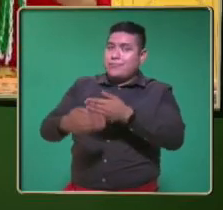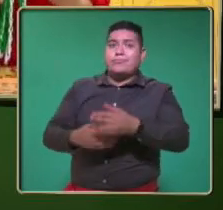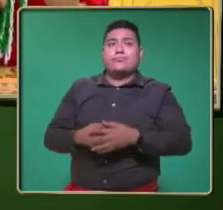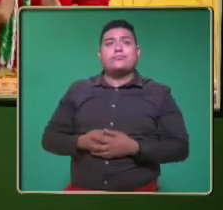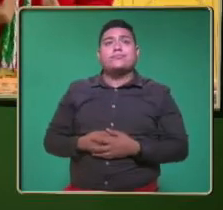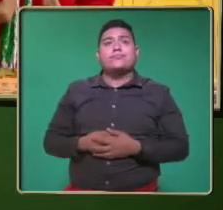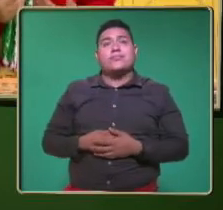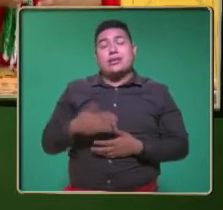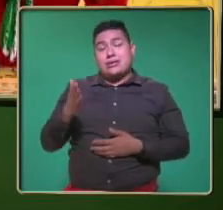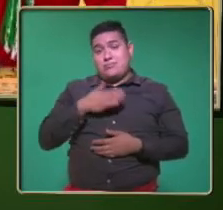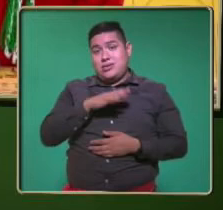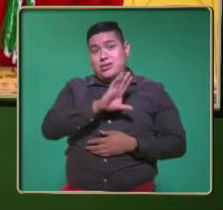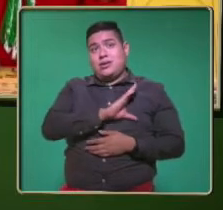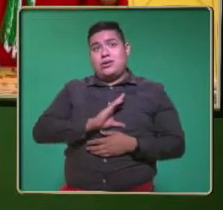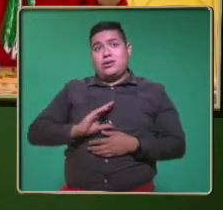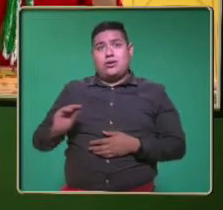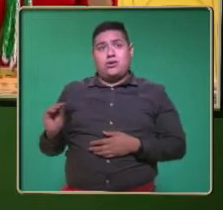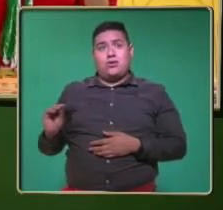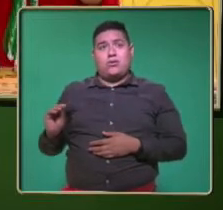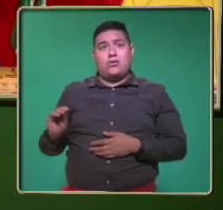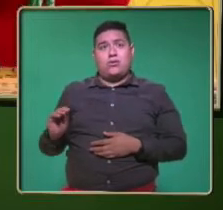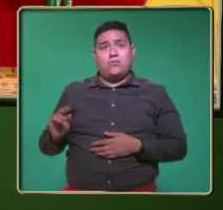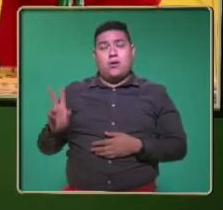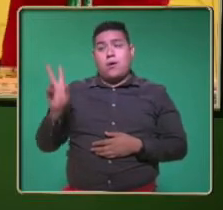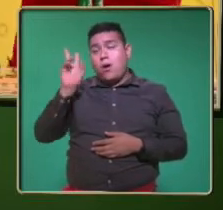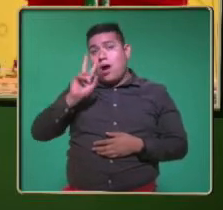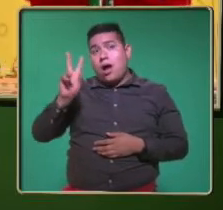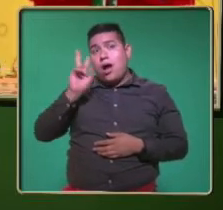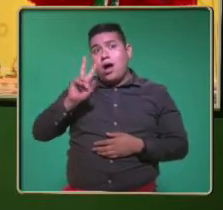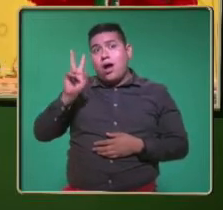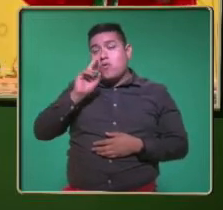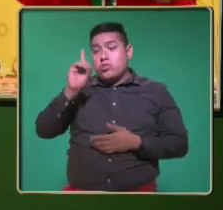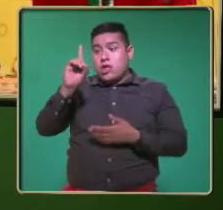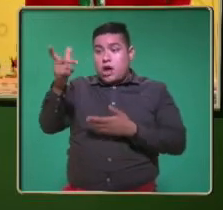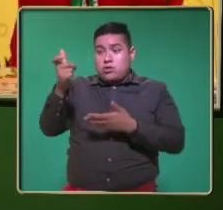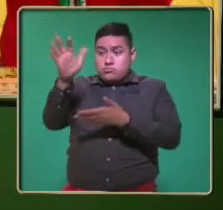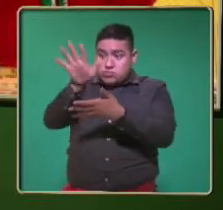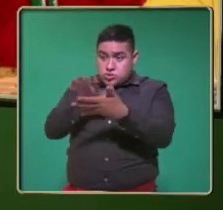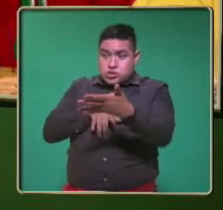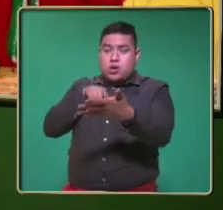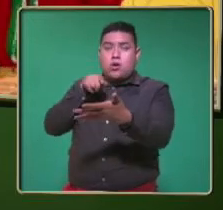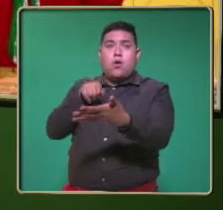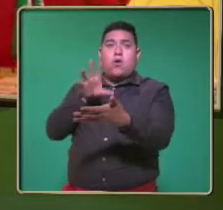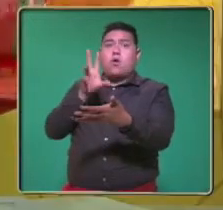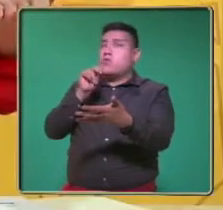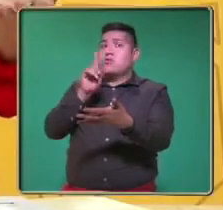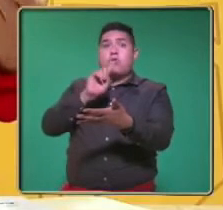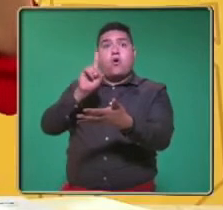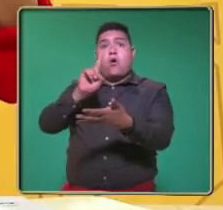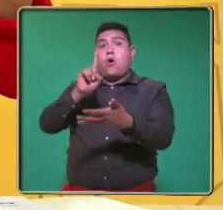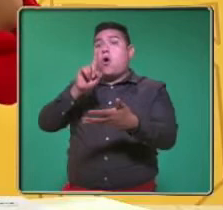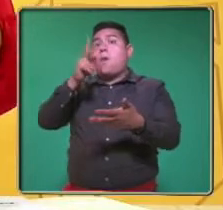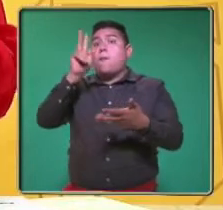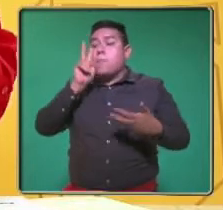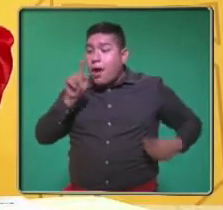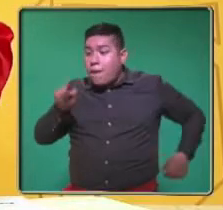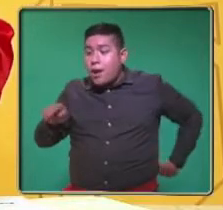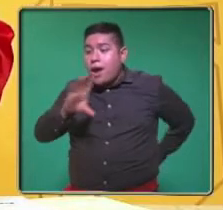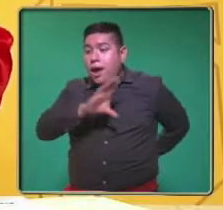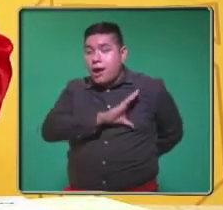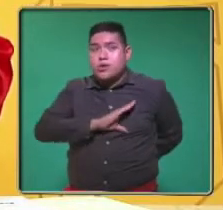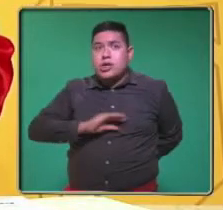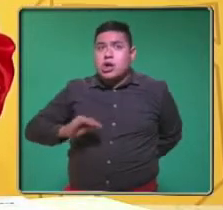y es mi hijo. Nosotros vamos a ver, no un diagnóstico, vamos a ver a nuestro hijo como